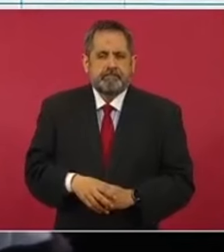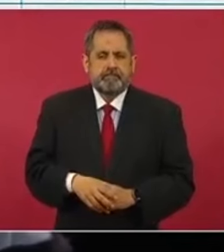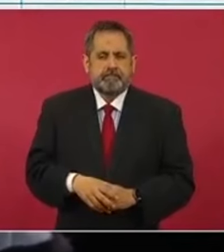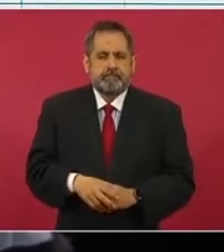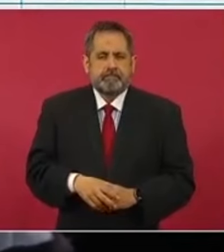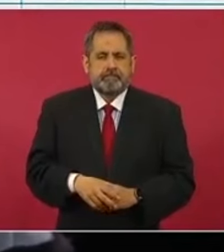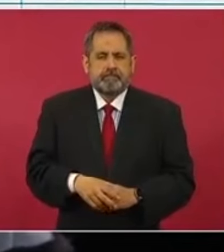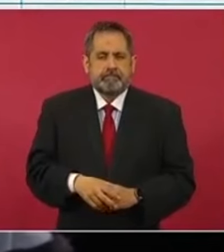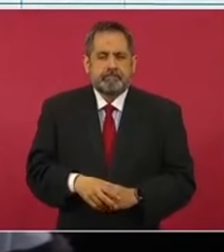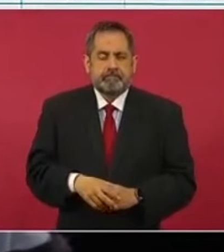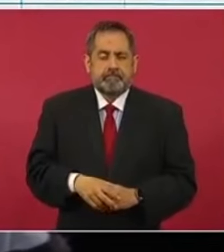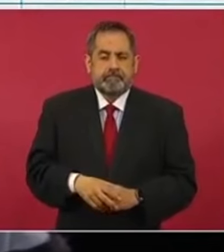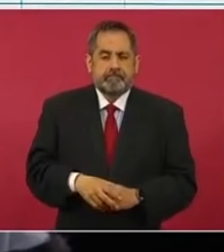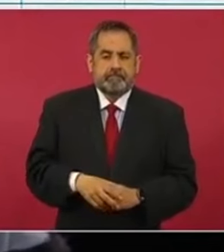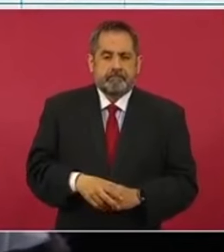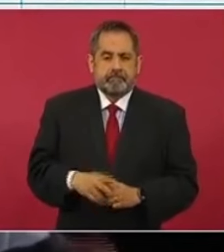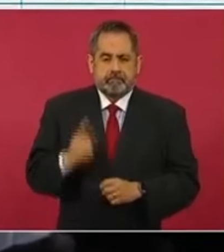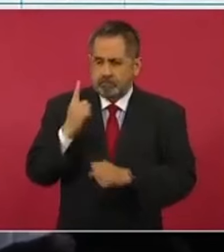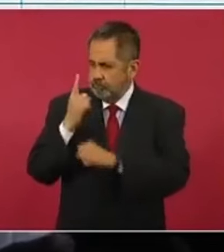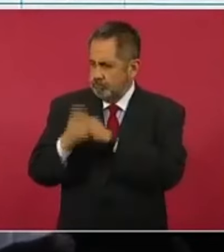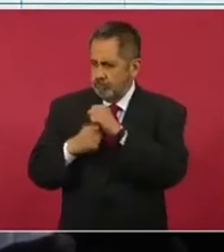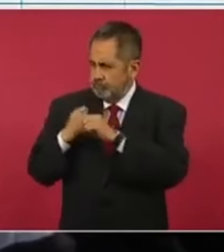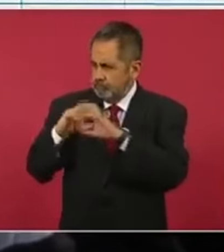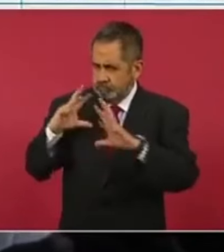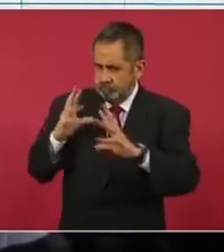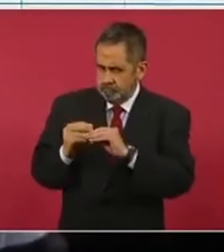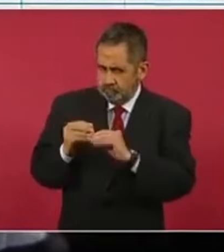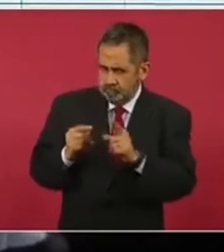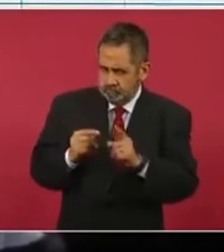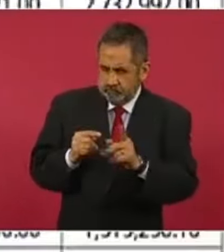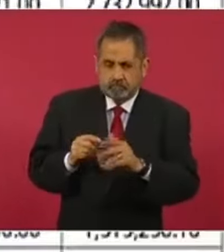Esto es al año, ¿no?